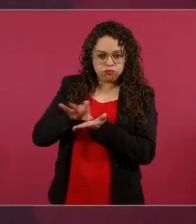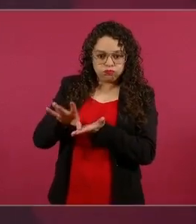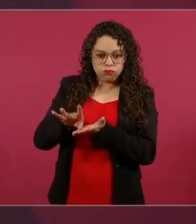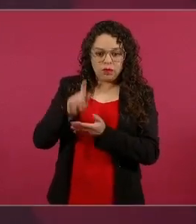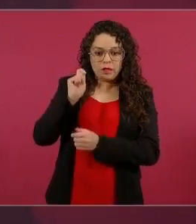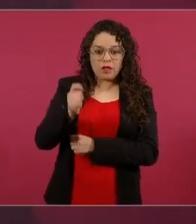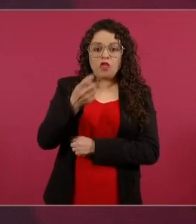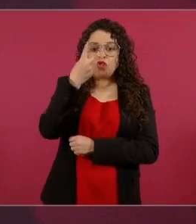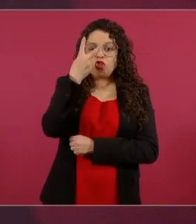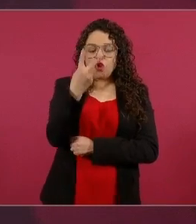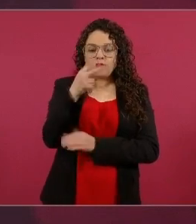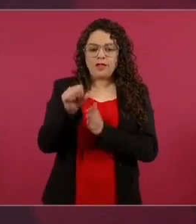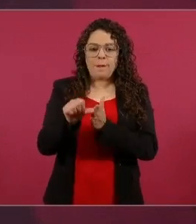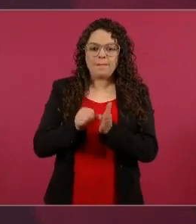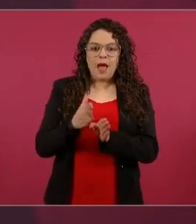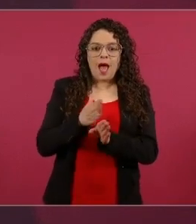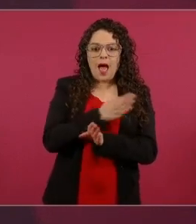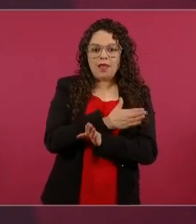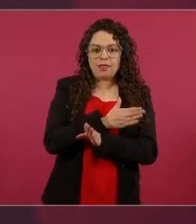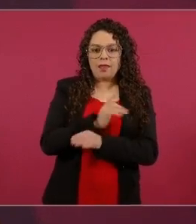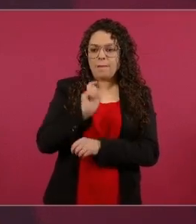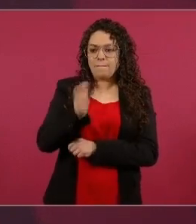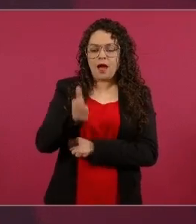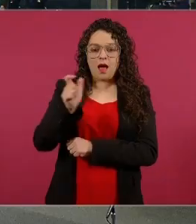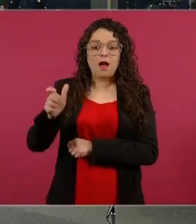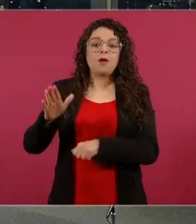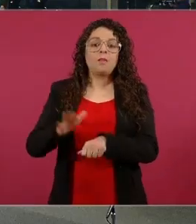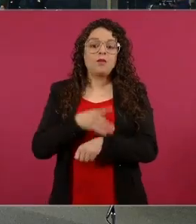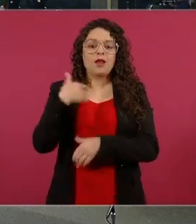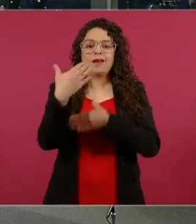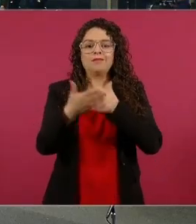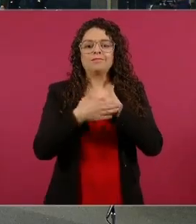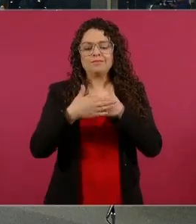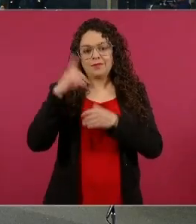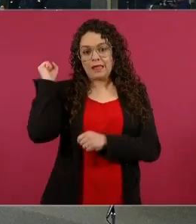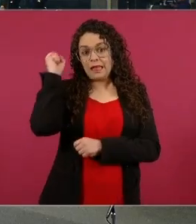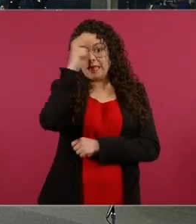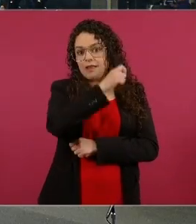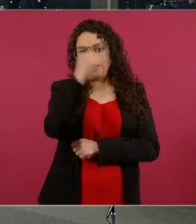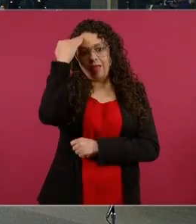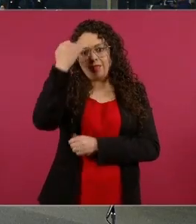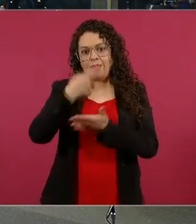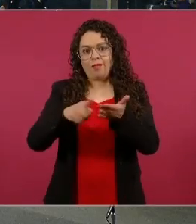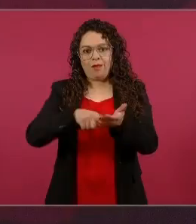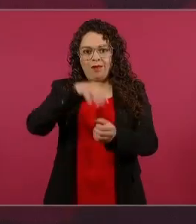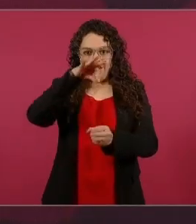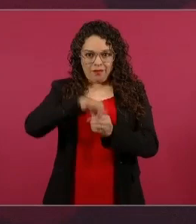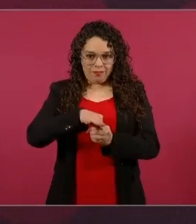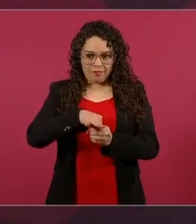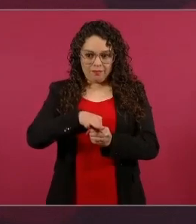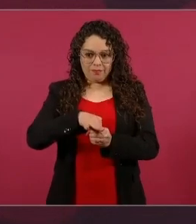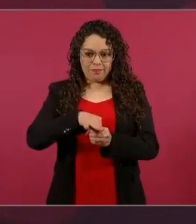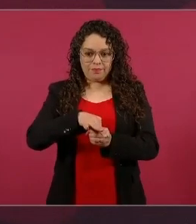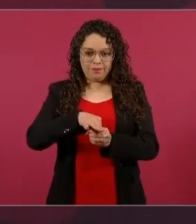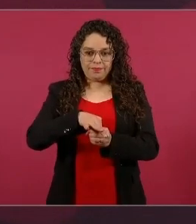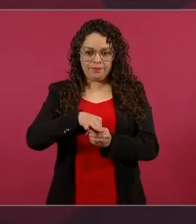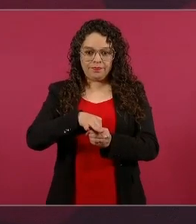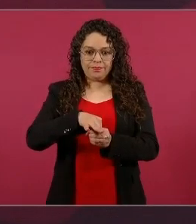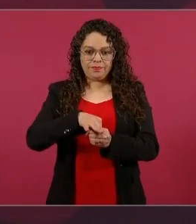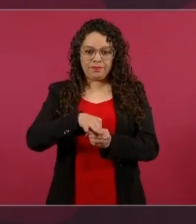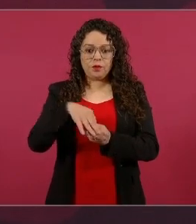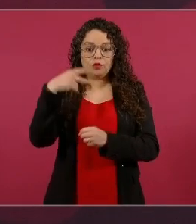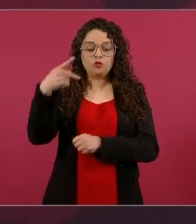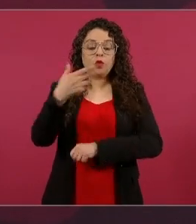bimestres adelantados por el proceso electoral y y quien por alguna razón tiene alguna situación de su